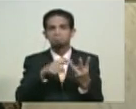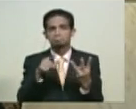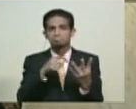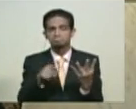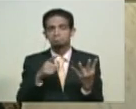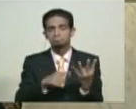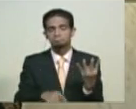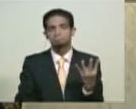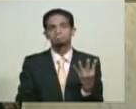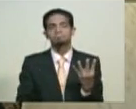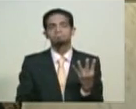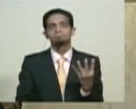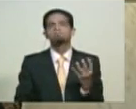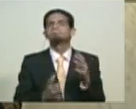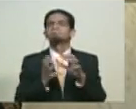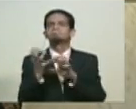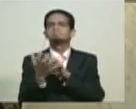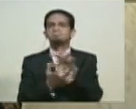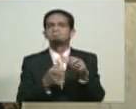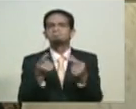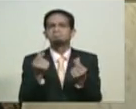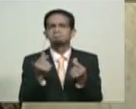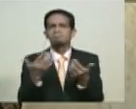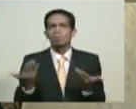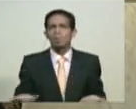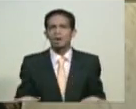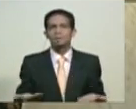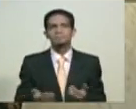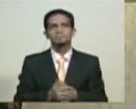Buena parte de las crisis económicas que ha vivido el país